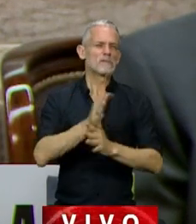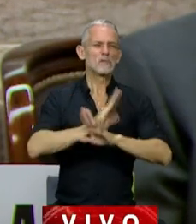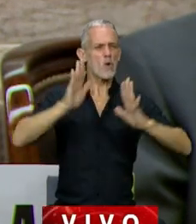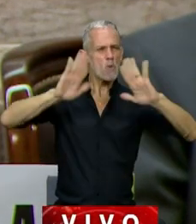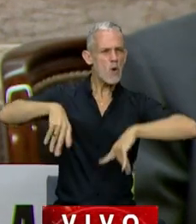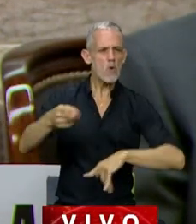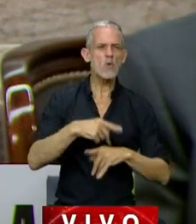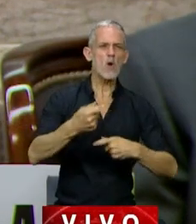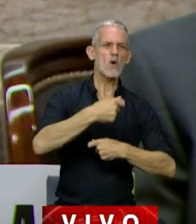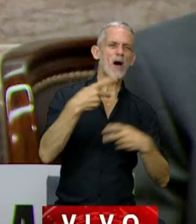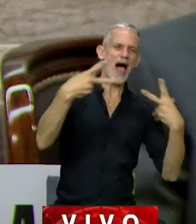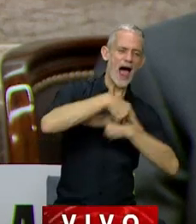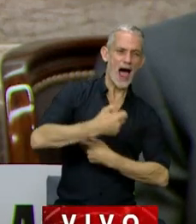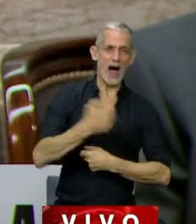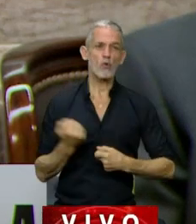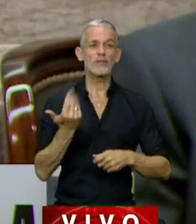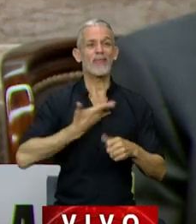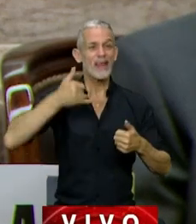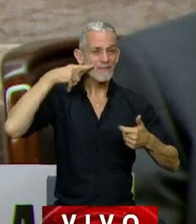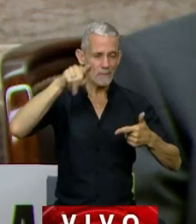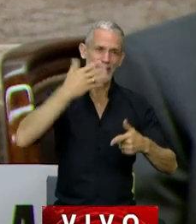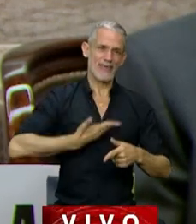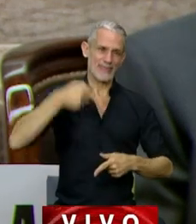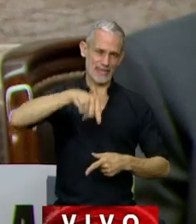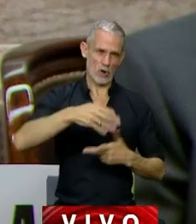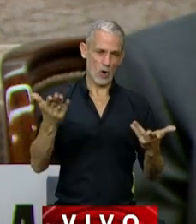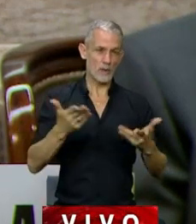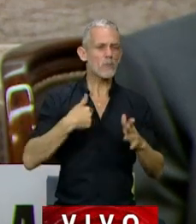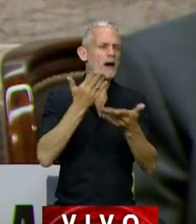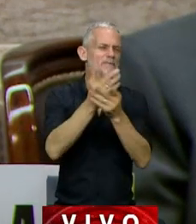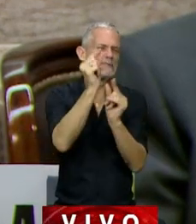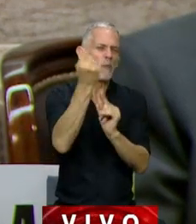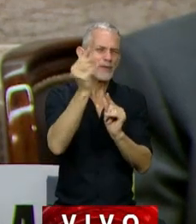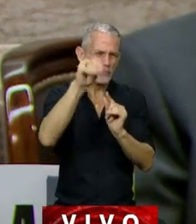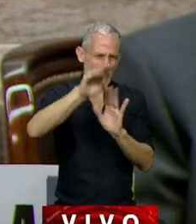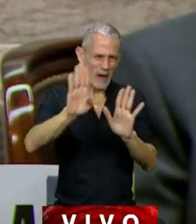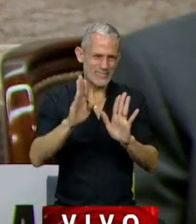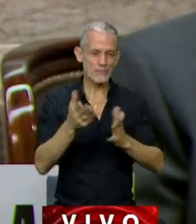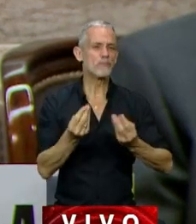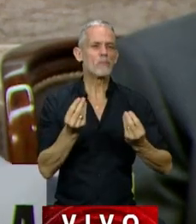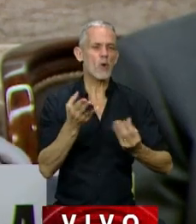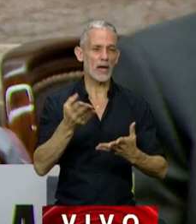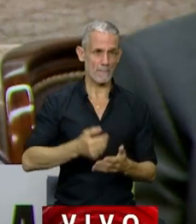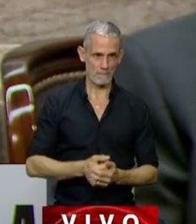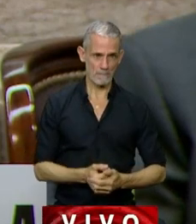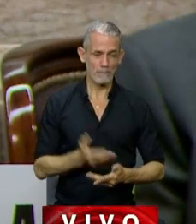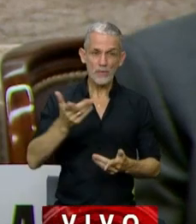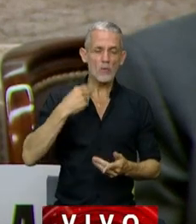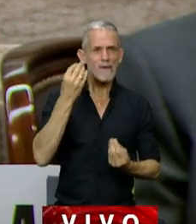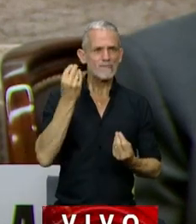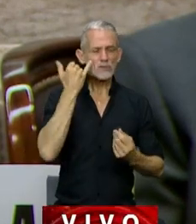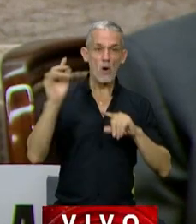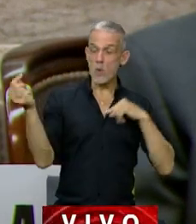abajo el ajuste del FMI y de este gobierno. Pero le pido un minuto más, señor presidente, porque ¿sabes qué? Se ha armado